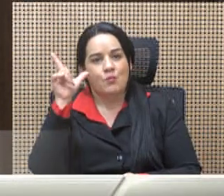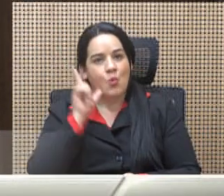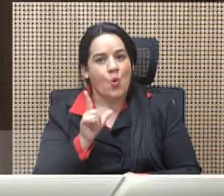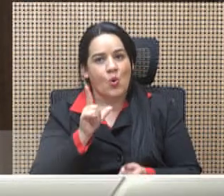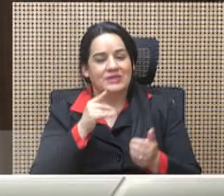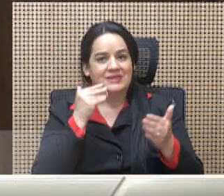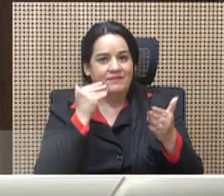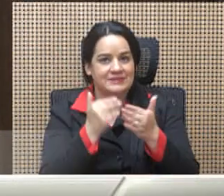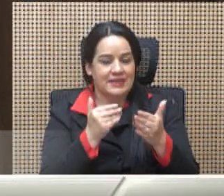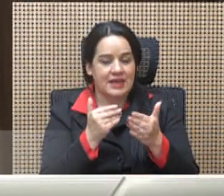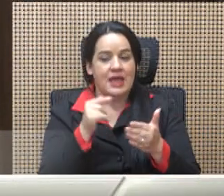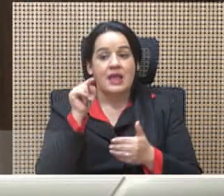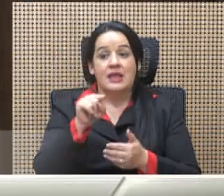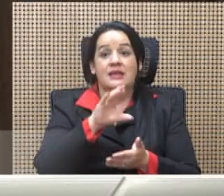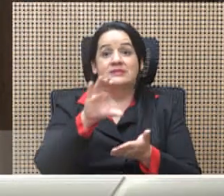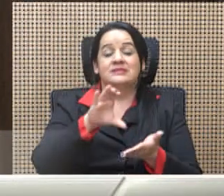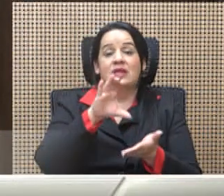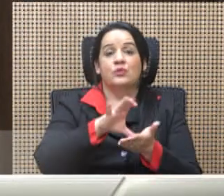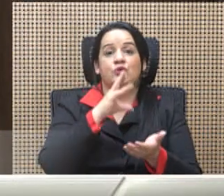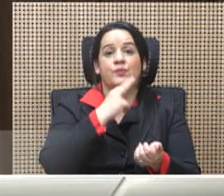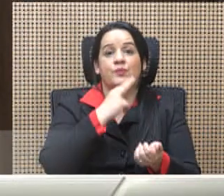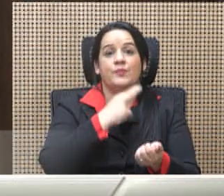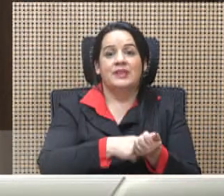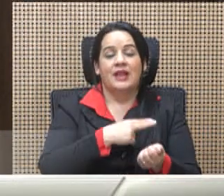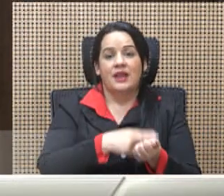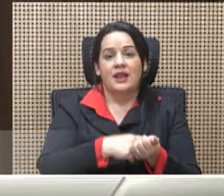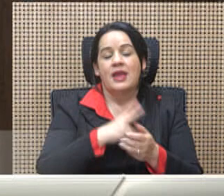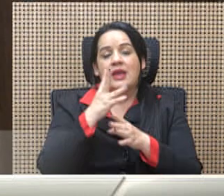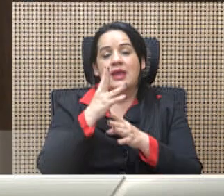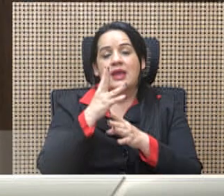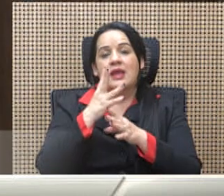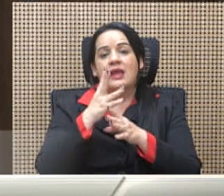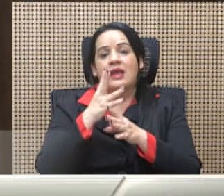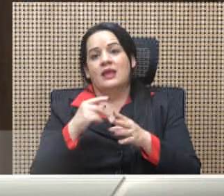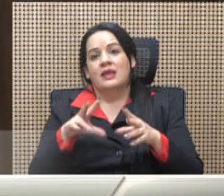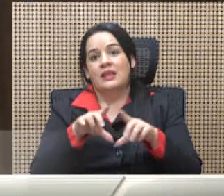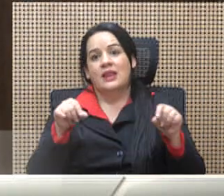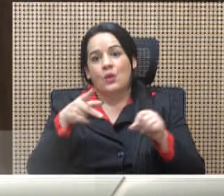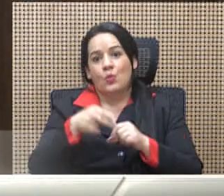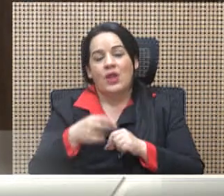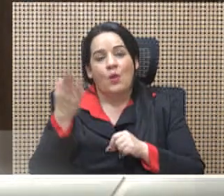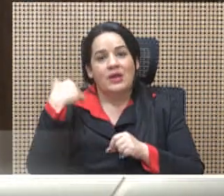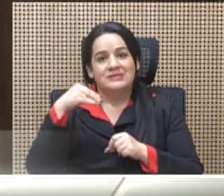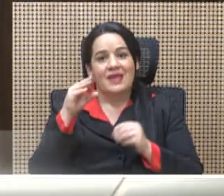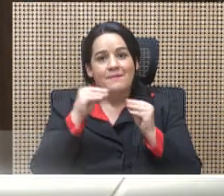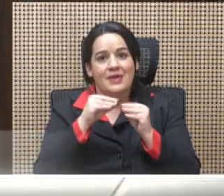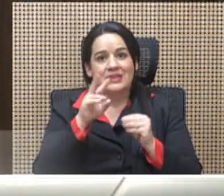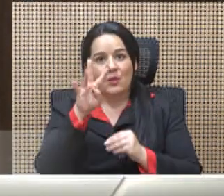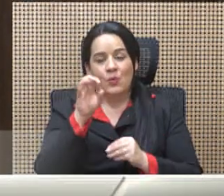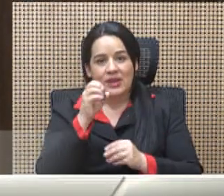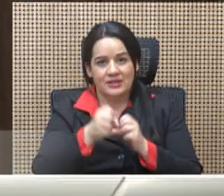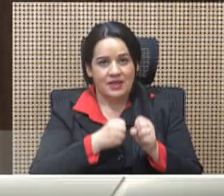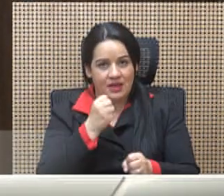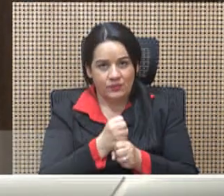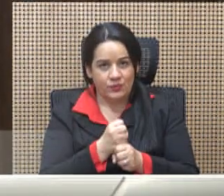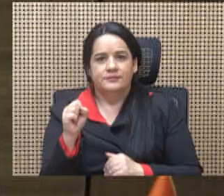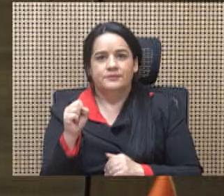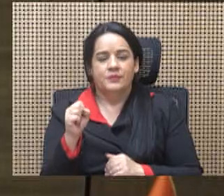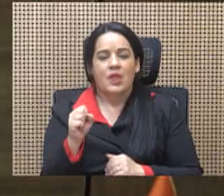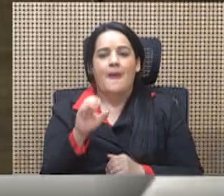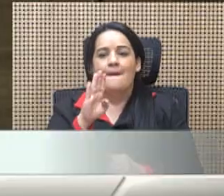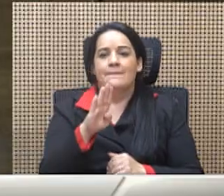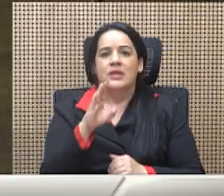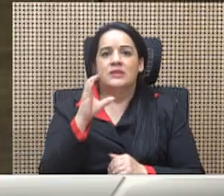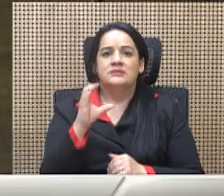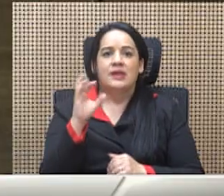ese centro hospitalario fue inaugurado hace más de 40 años ante la demanda creciente ya no da más abasto